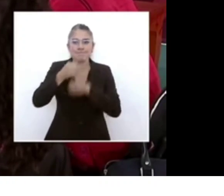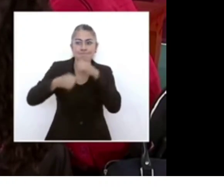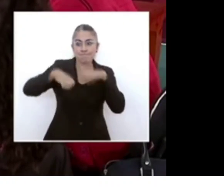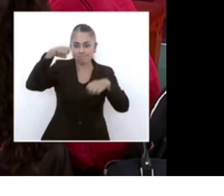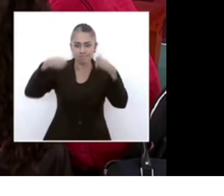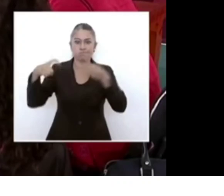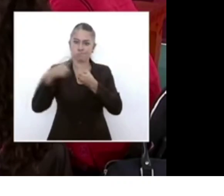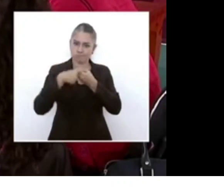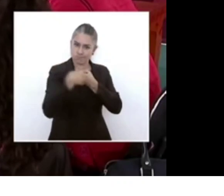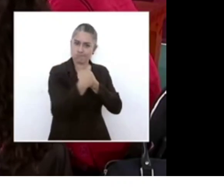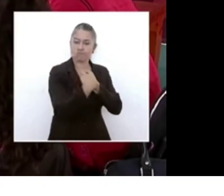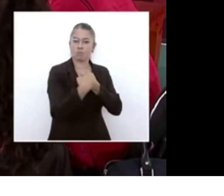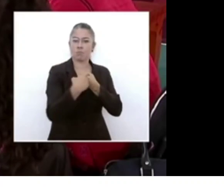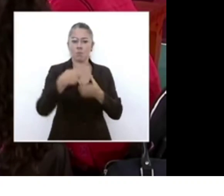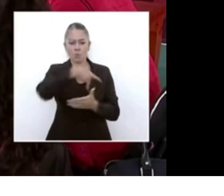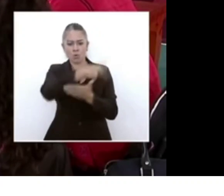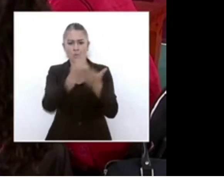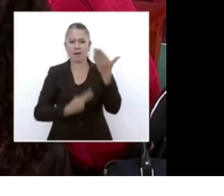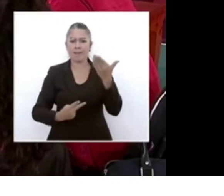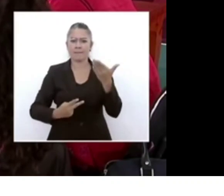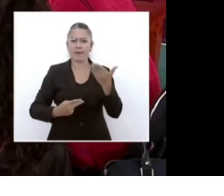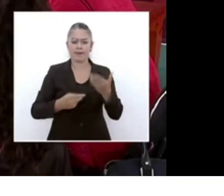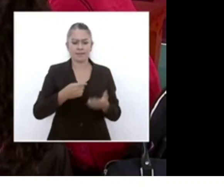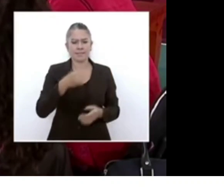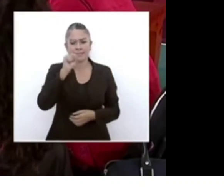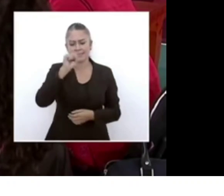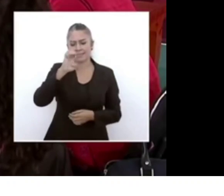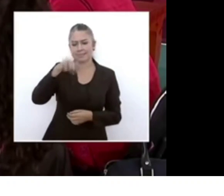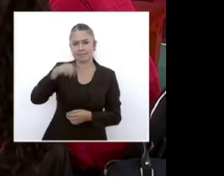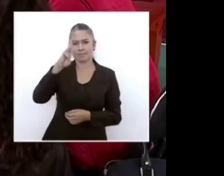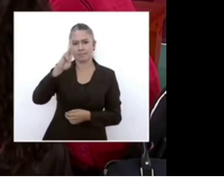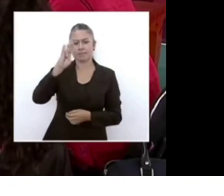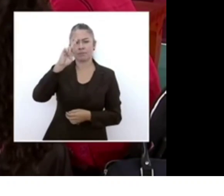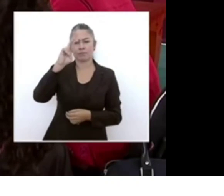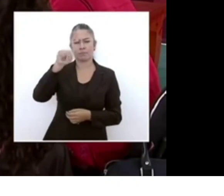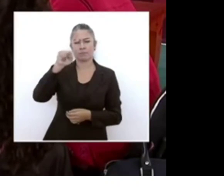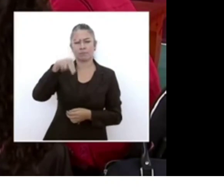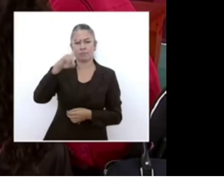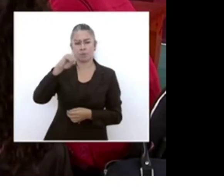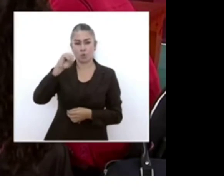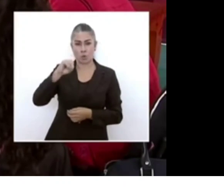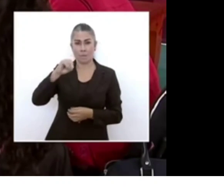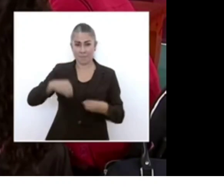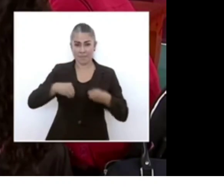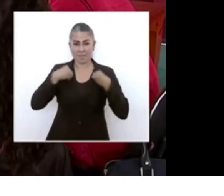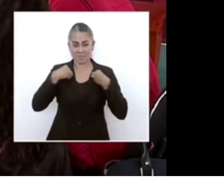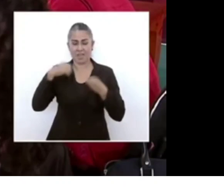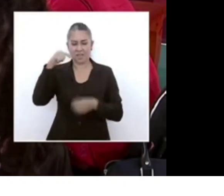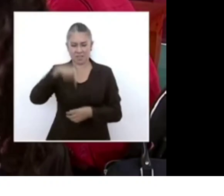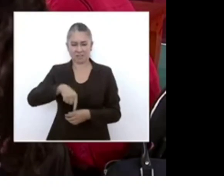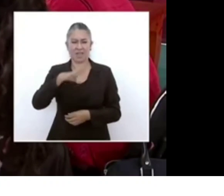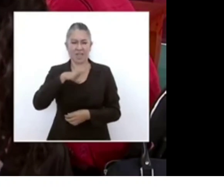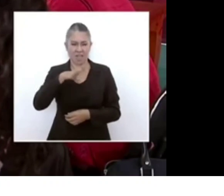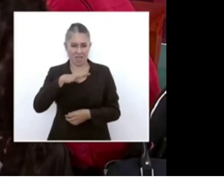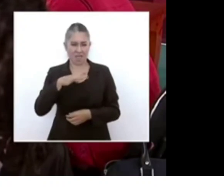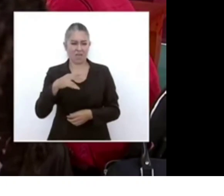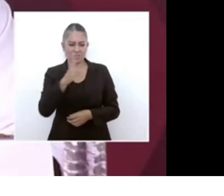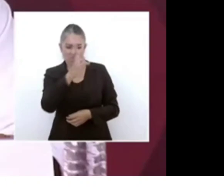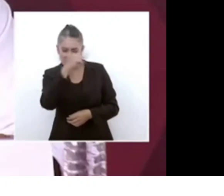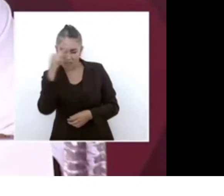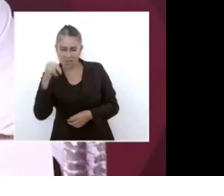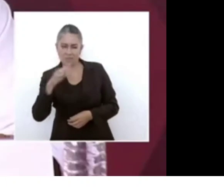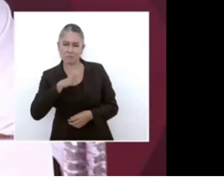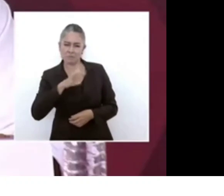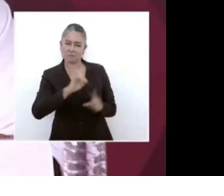El programa Sembrando Vida tiene una presencia en 290 localidades de 7 municipios de Nayarit. Cada mes